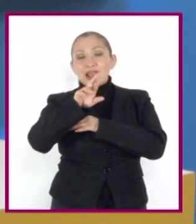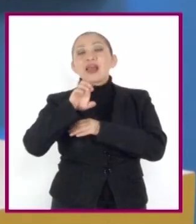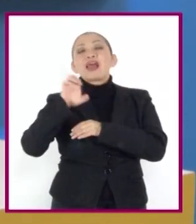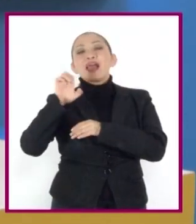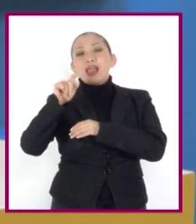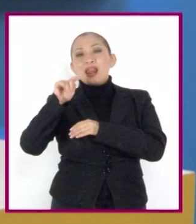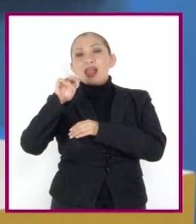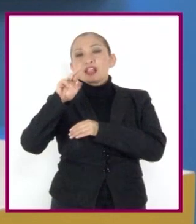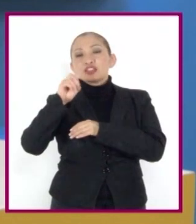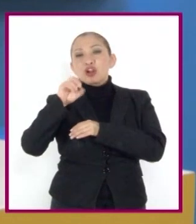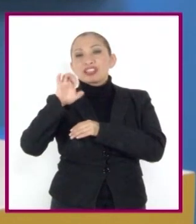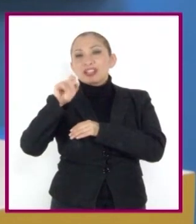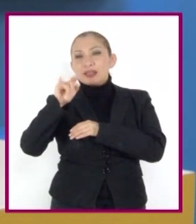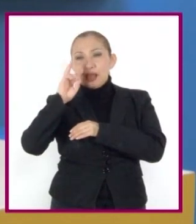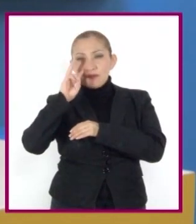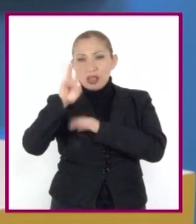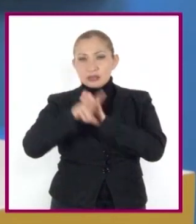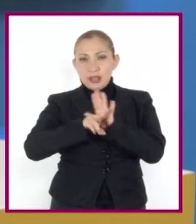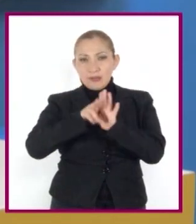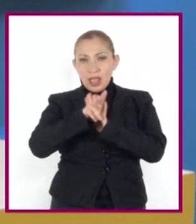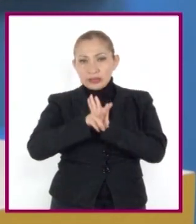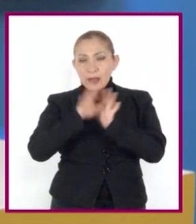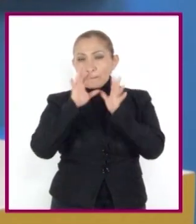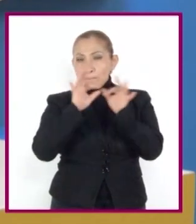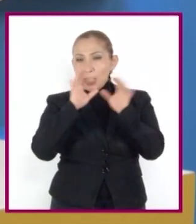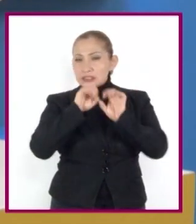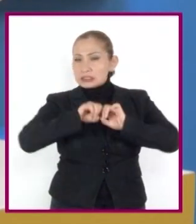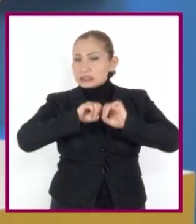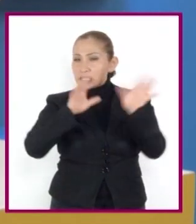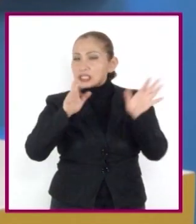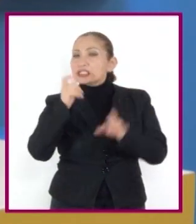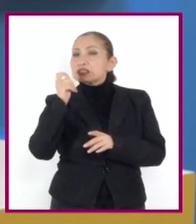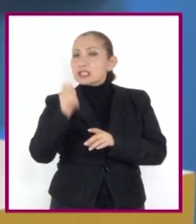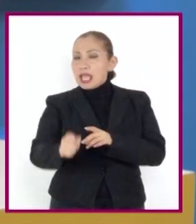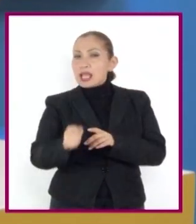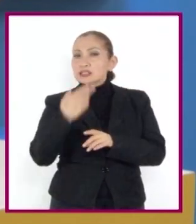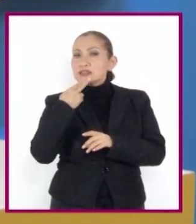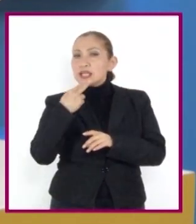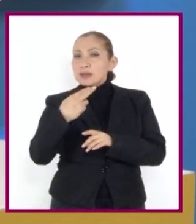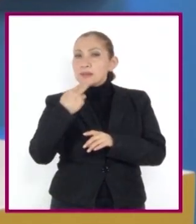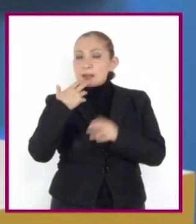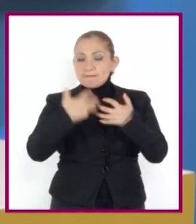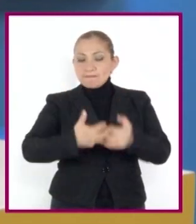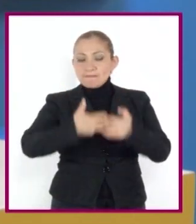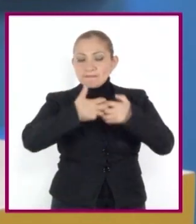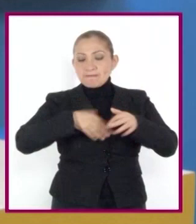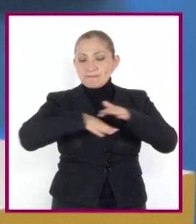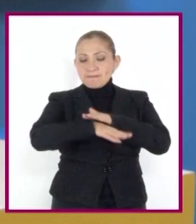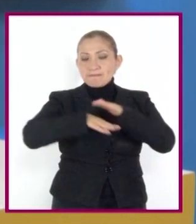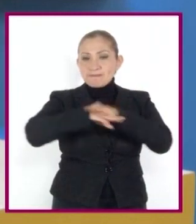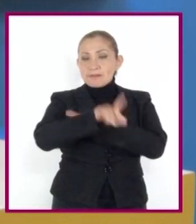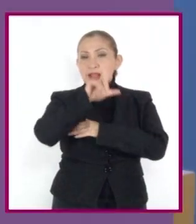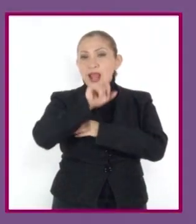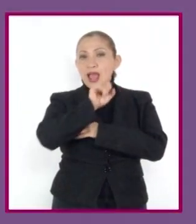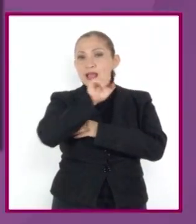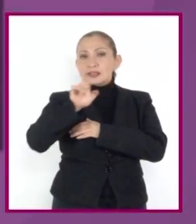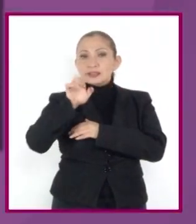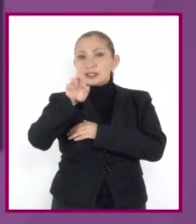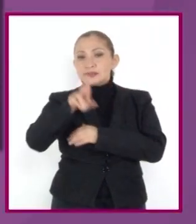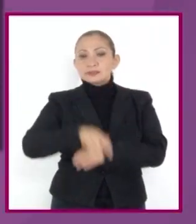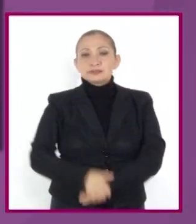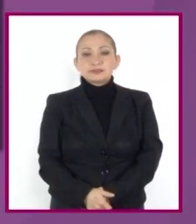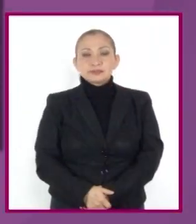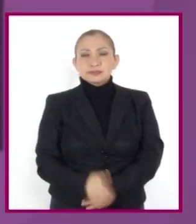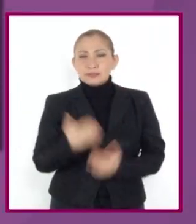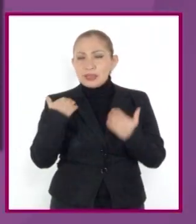electroestática. Veamos el siguiente video donde explicarán un poco más sobre el funcionamiento de las impresoras láser.